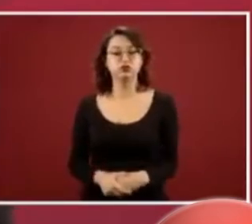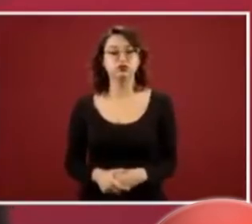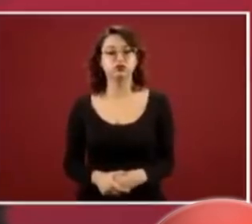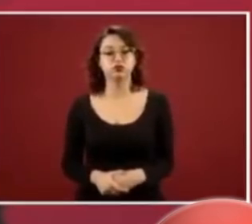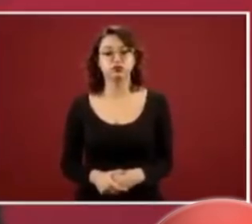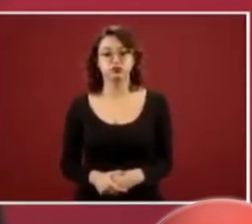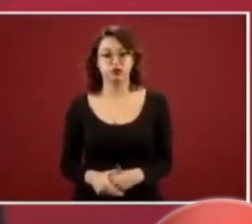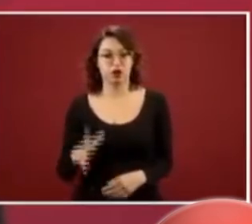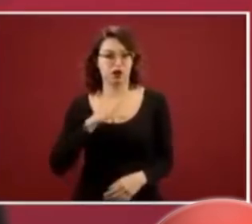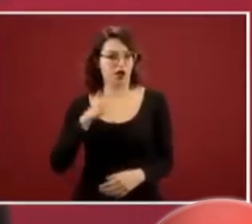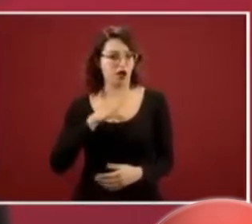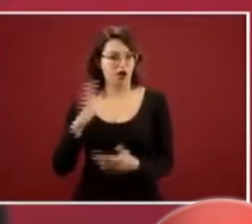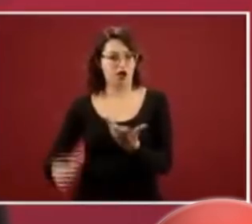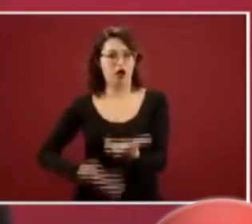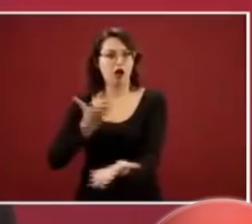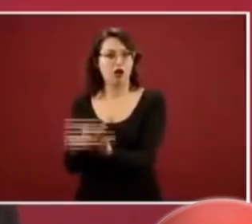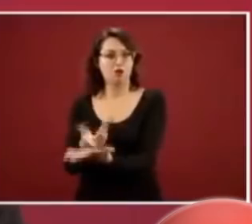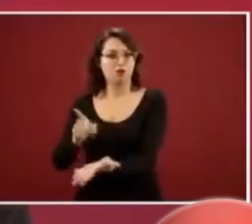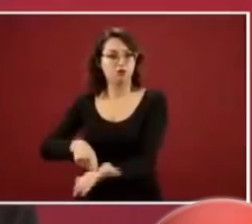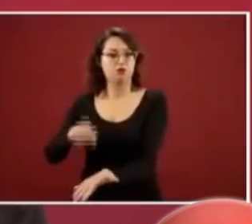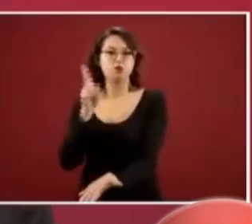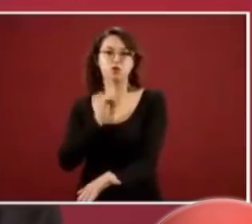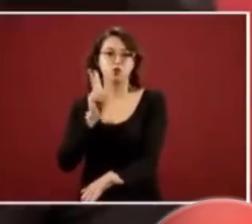Puedo probar lo que estoy diciendo.